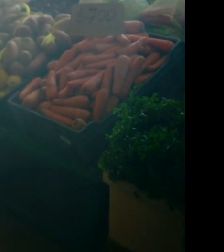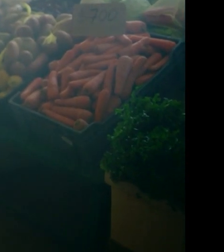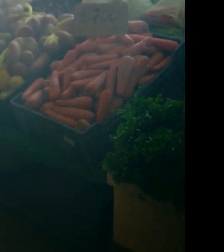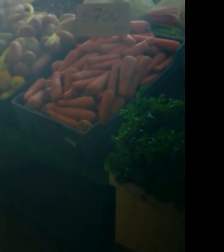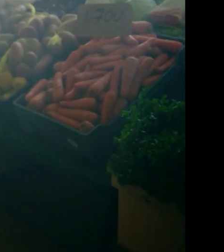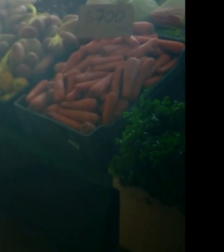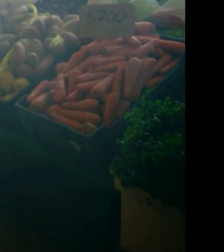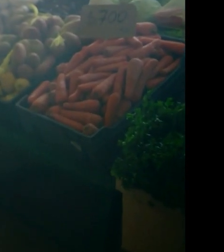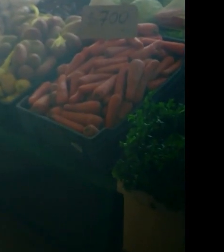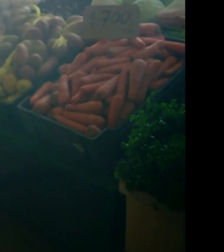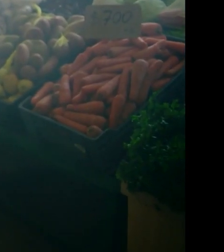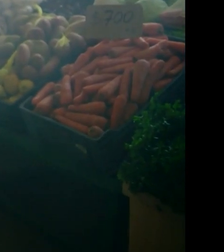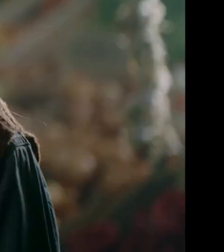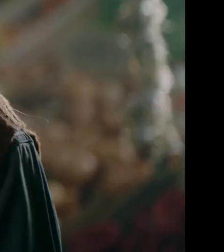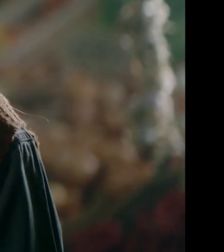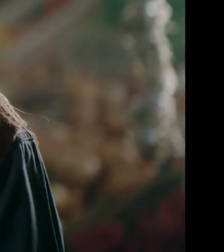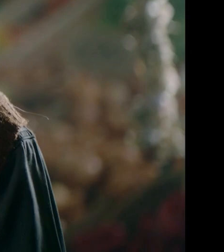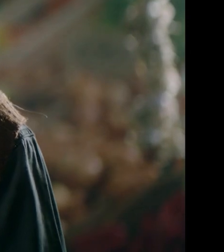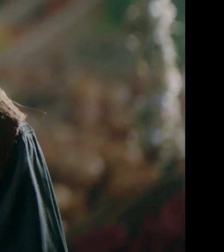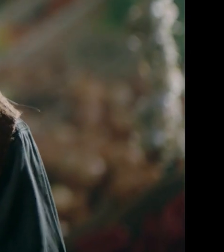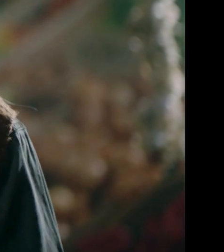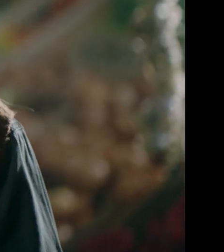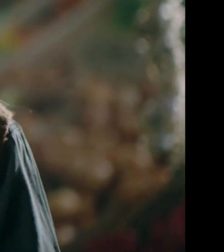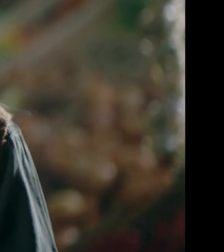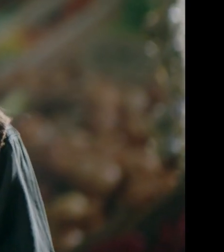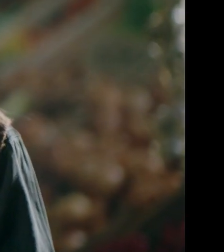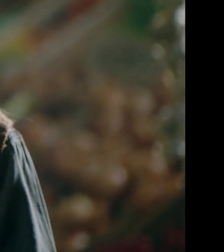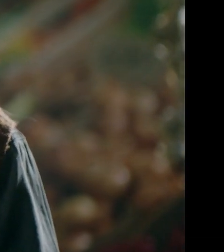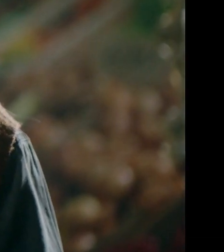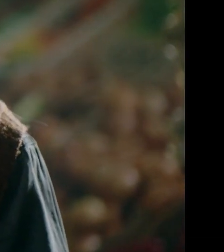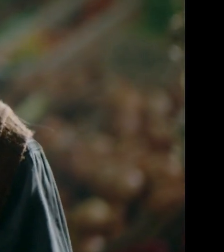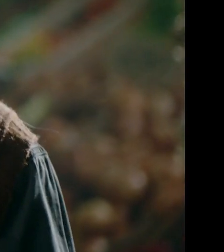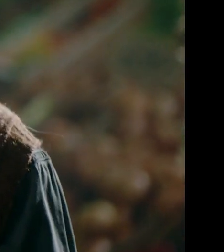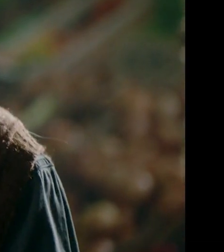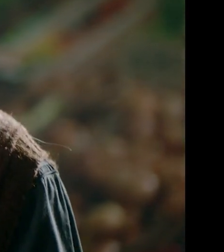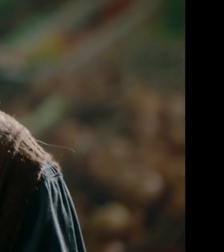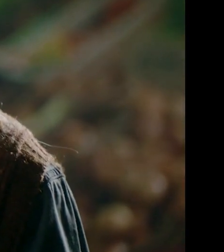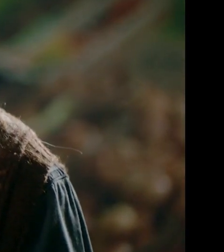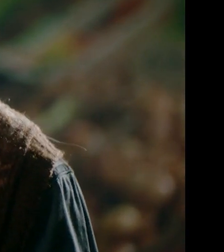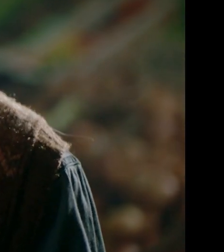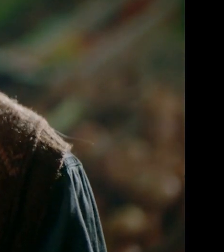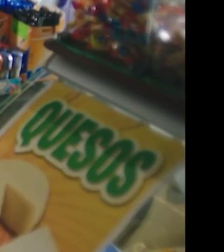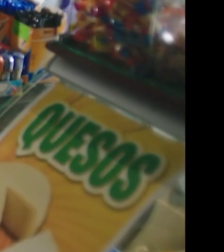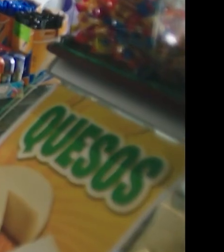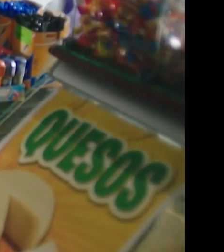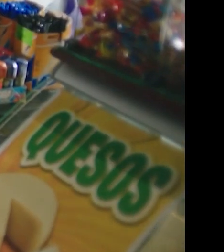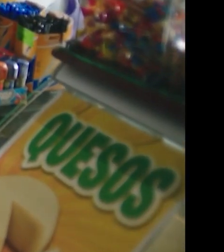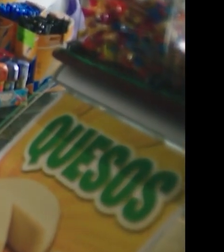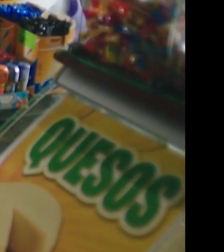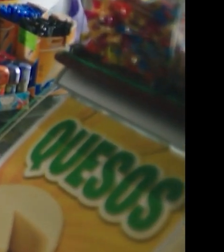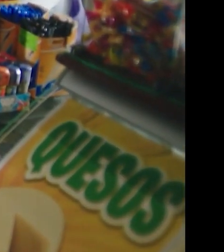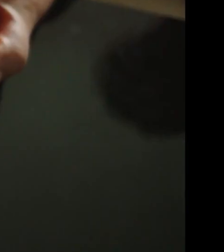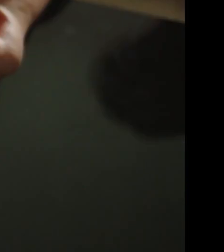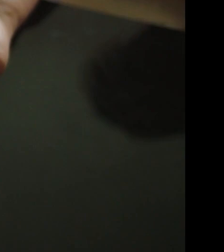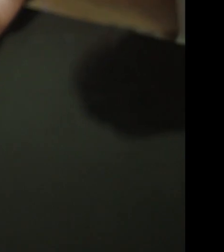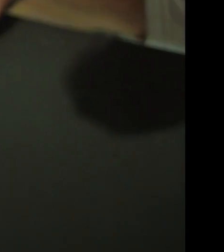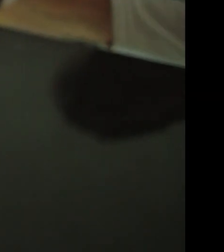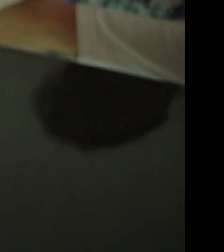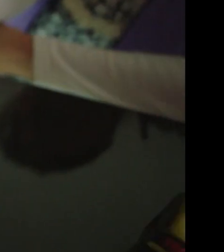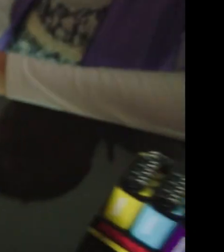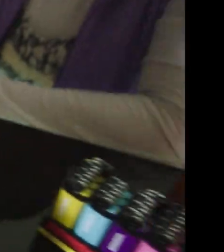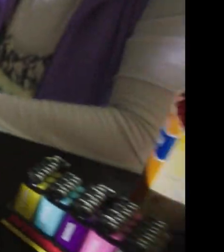Ahora la cuenta RUT es mejor porque puedo pagar con BPay directo del celular y sin tarjeta.